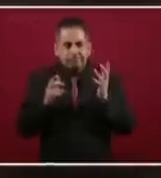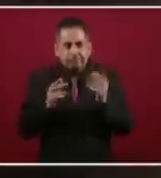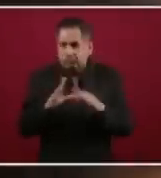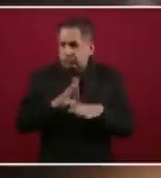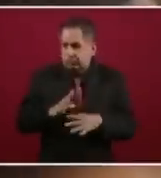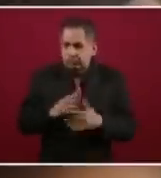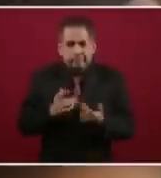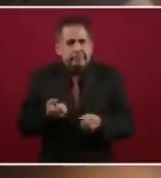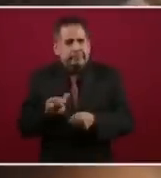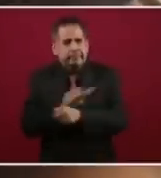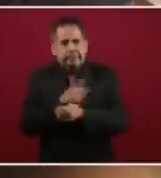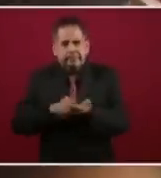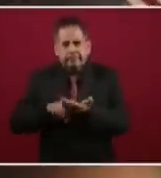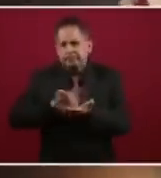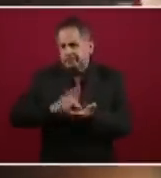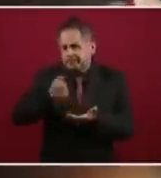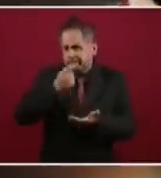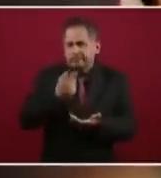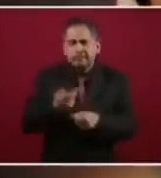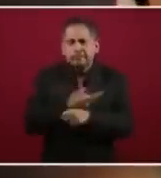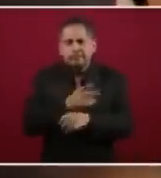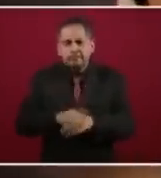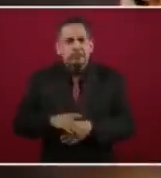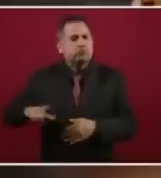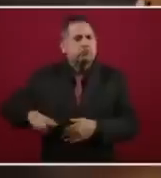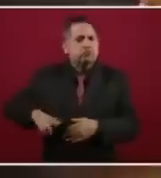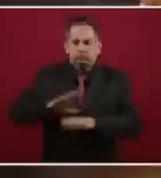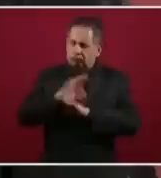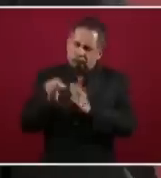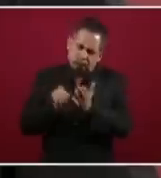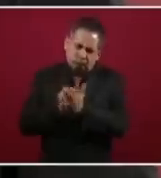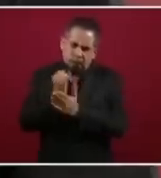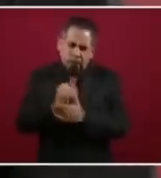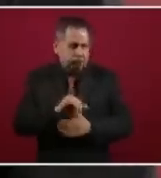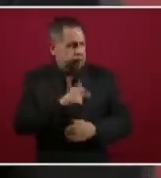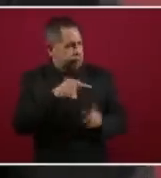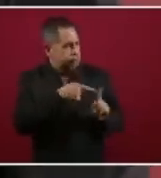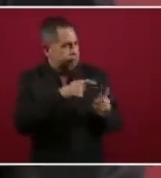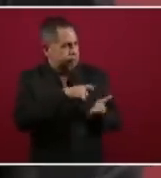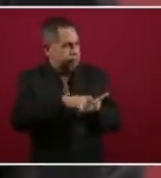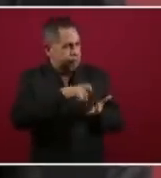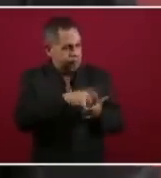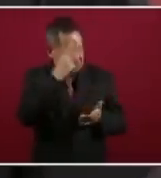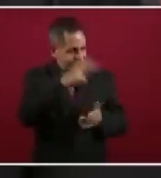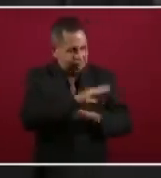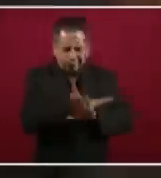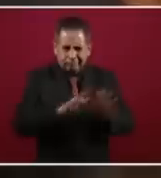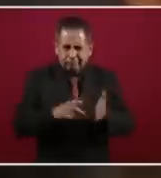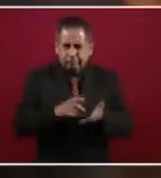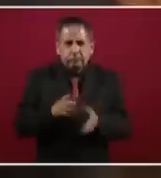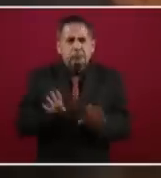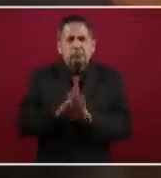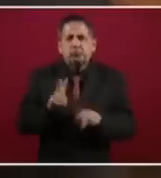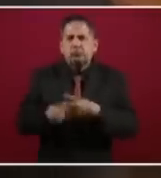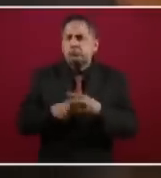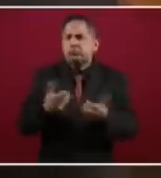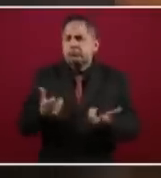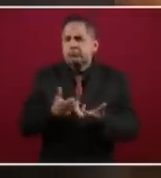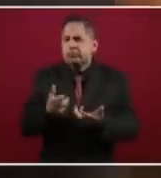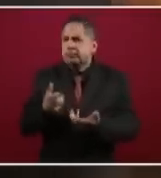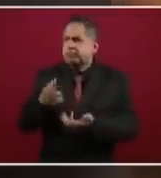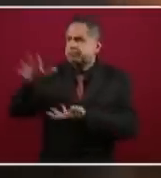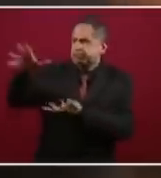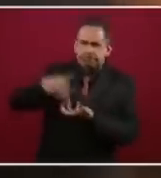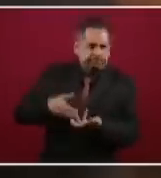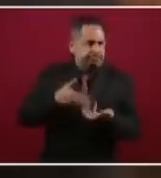¿qué está pasando con las medicinas? Y si el gobierno ya tomó la decisión de no comprarle a ciertos laboratorios aquí en México, ¿de qué manera se va a